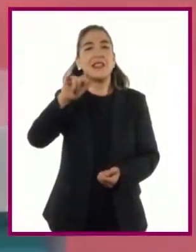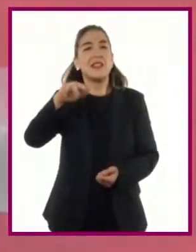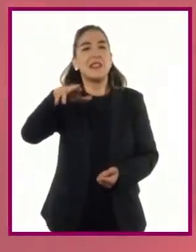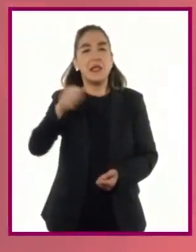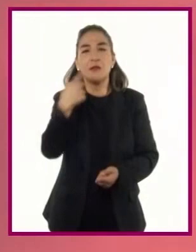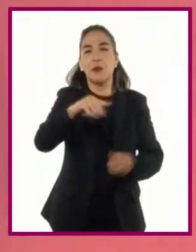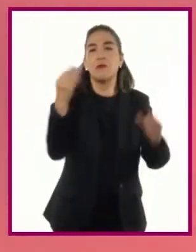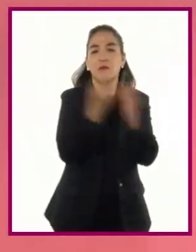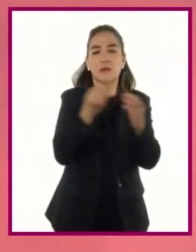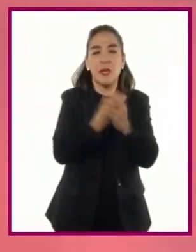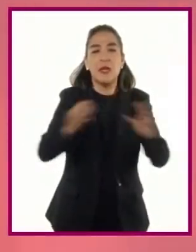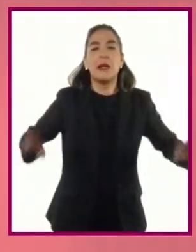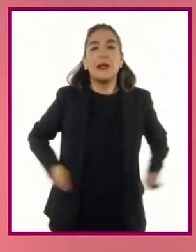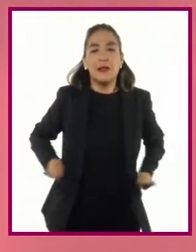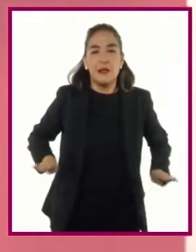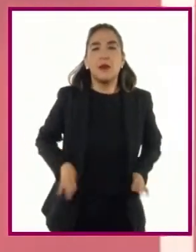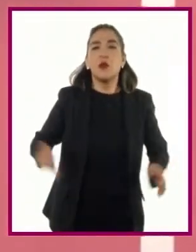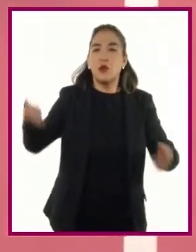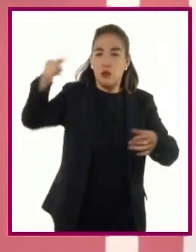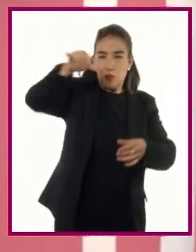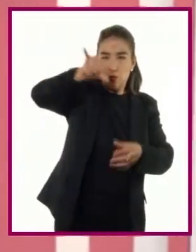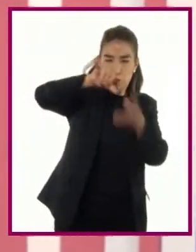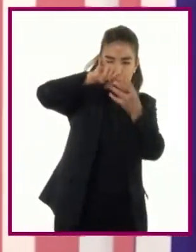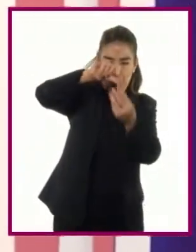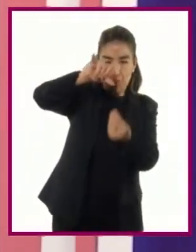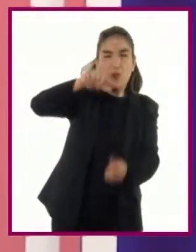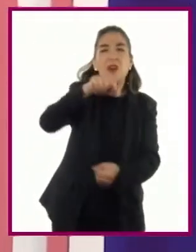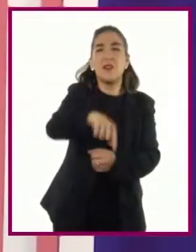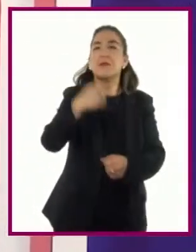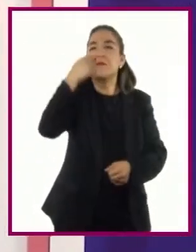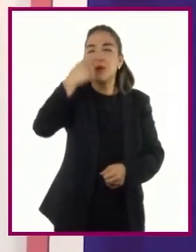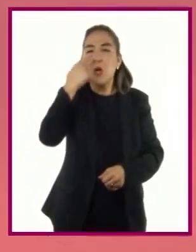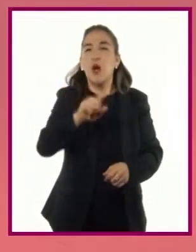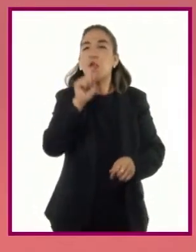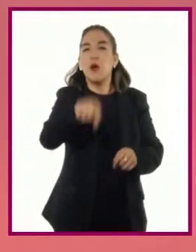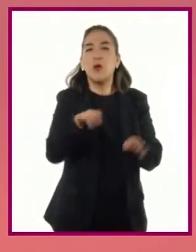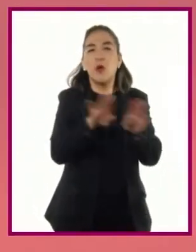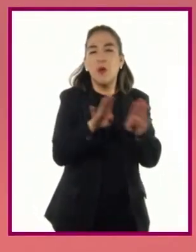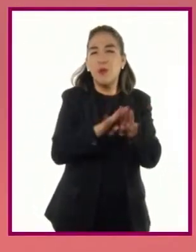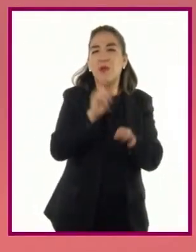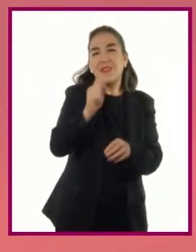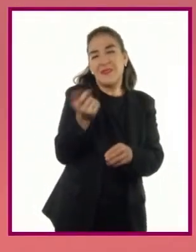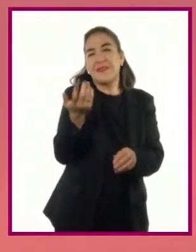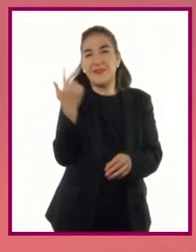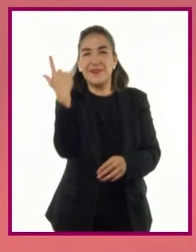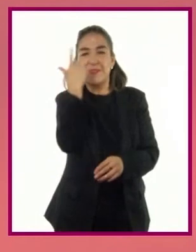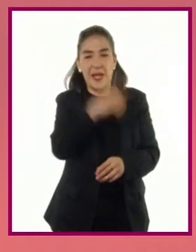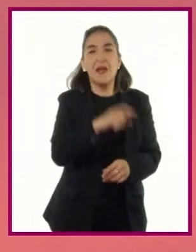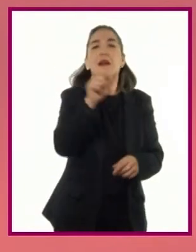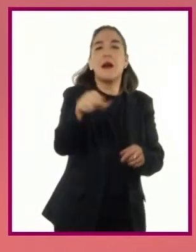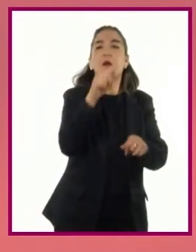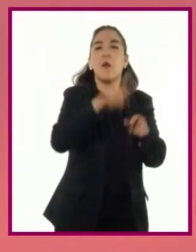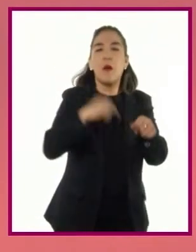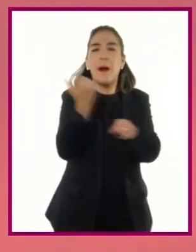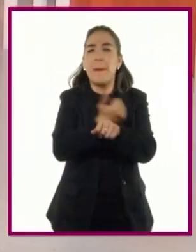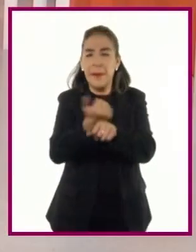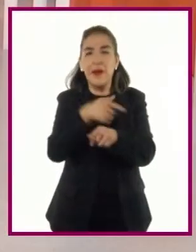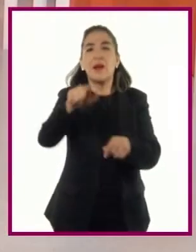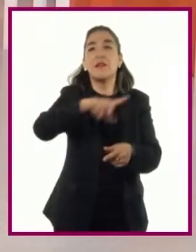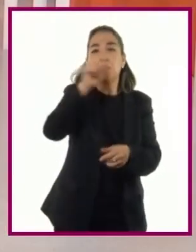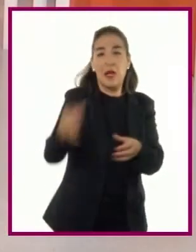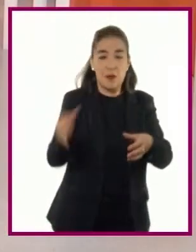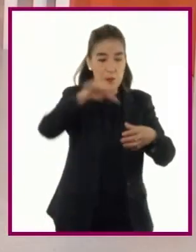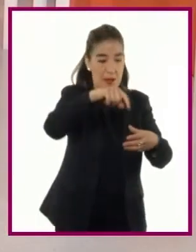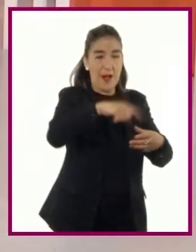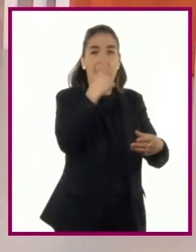un compuesto orgánico líquido y ligeramente amarillo de olor, característico. es levemente soluble en agua y se